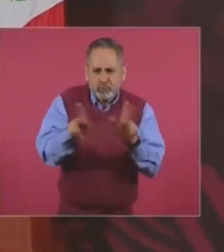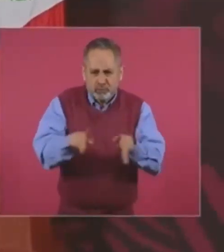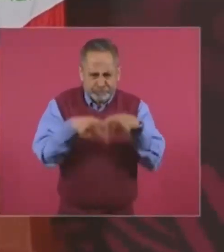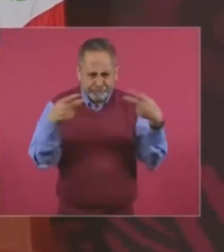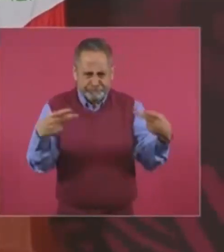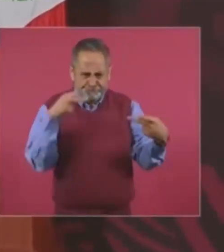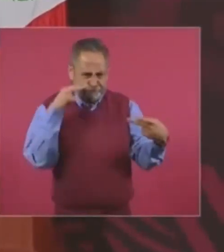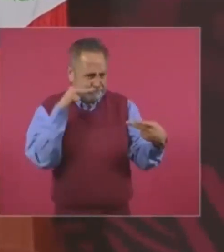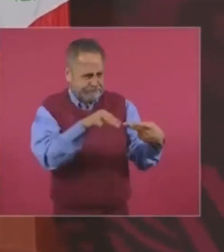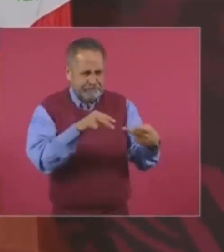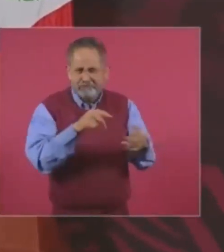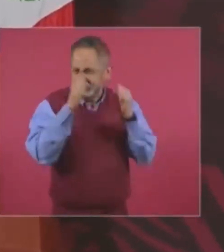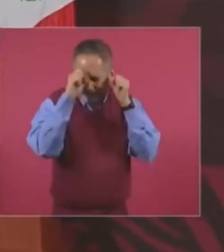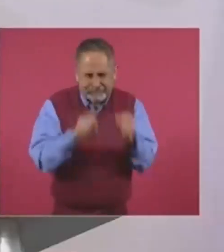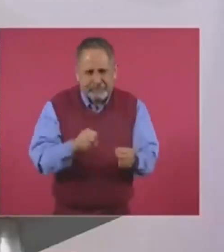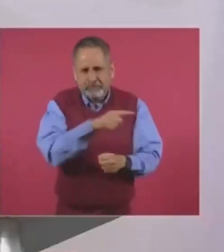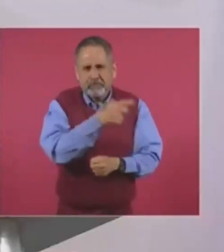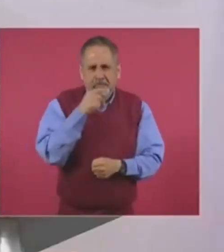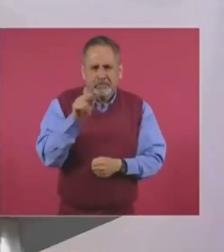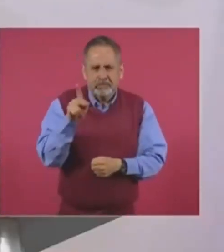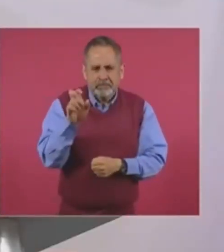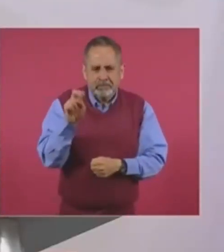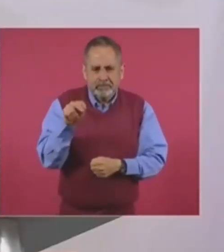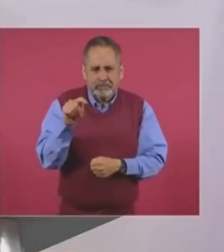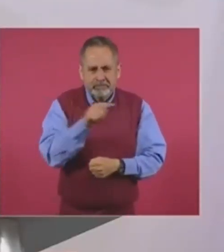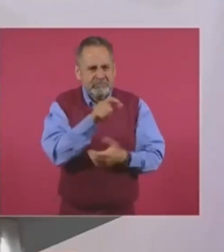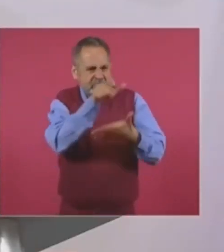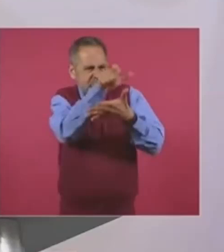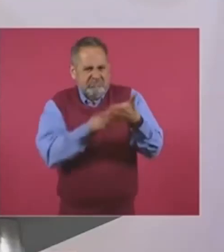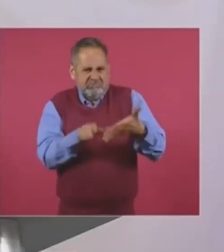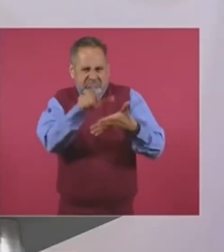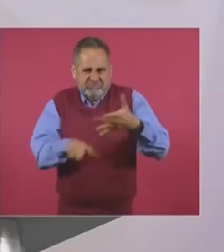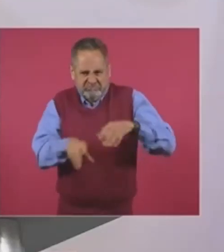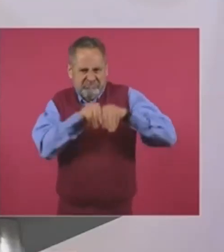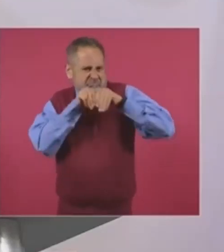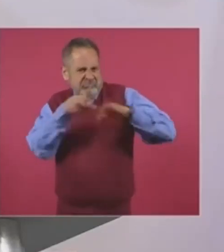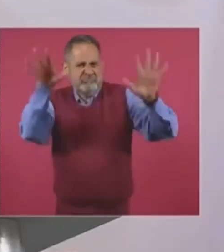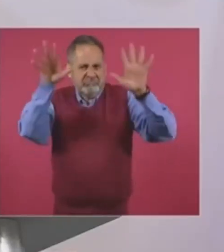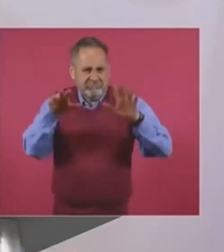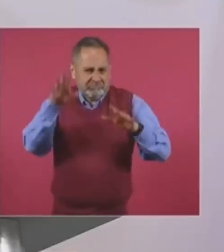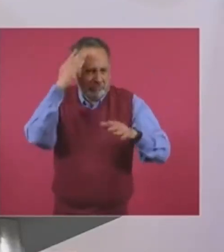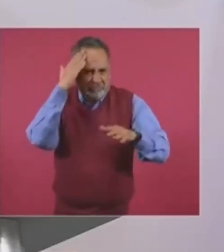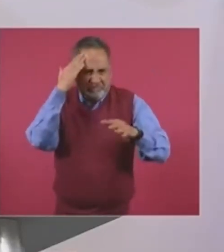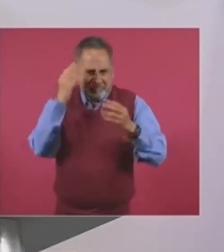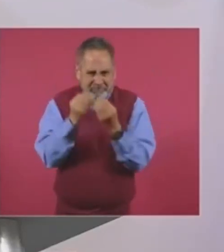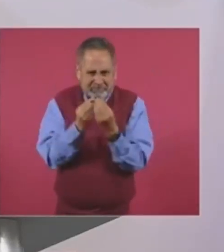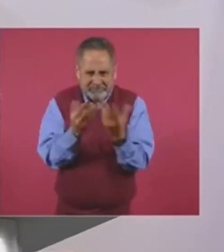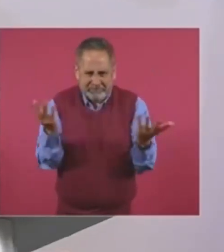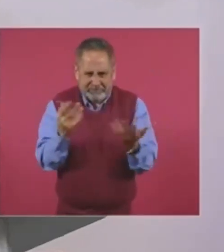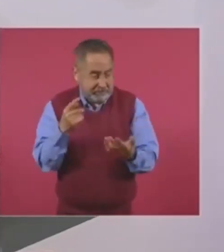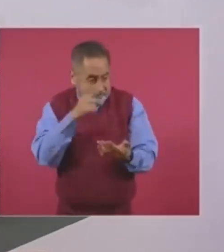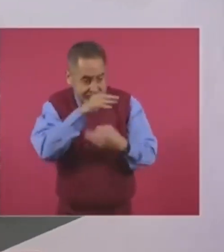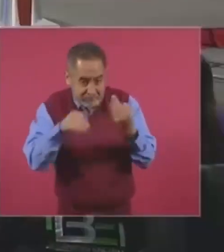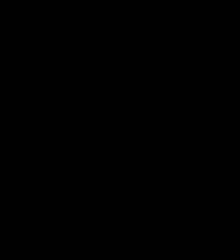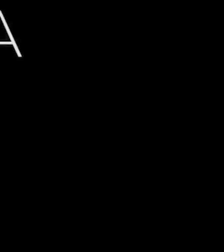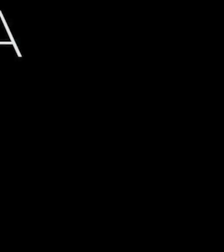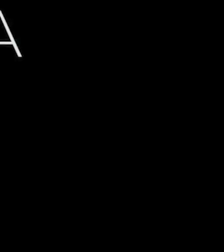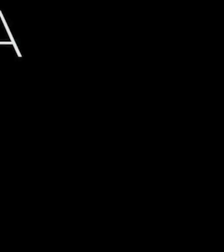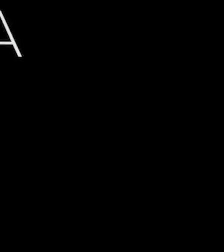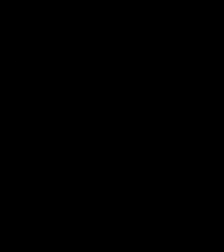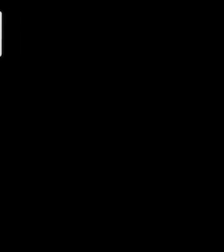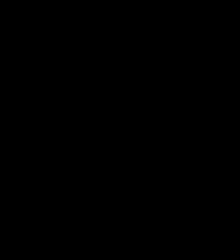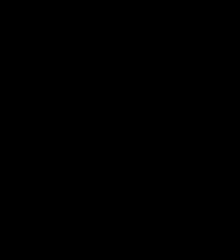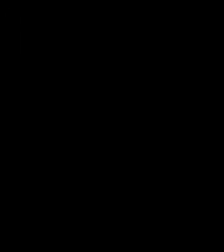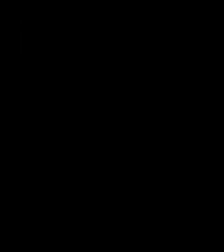Ken deben de estar en 8 columnas en todos los periódicos, todos, ¿no? A ver.